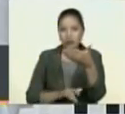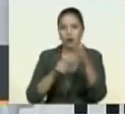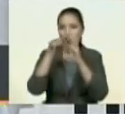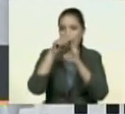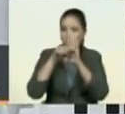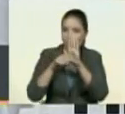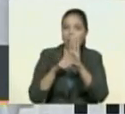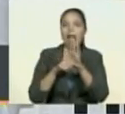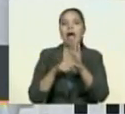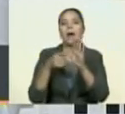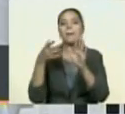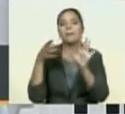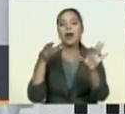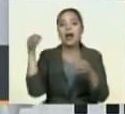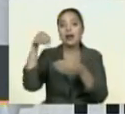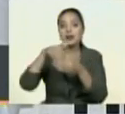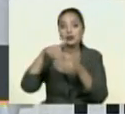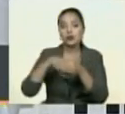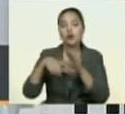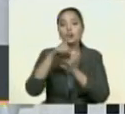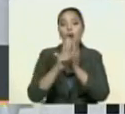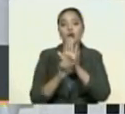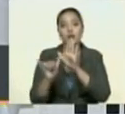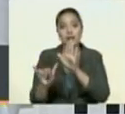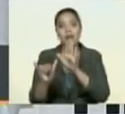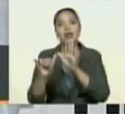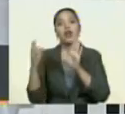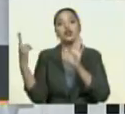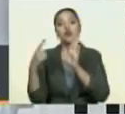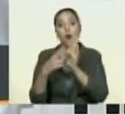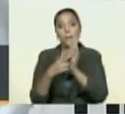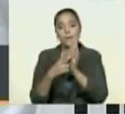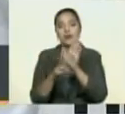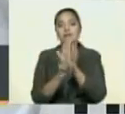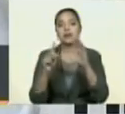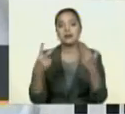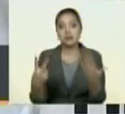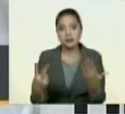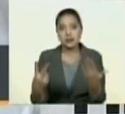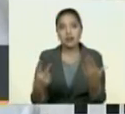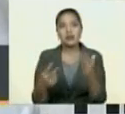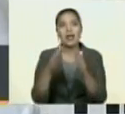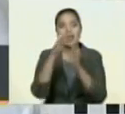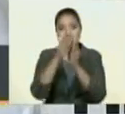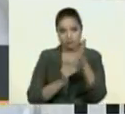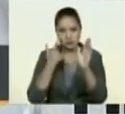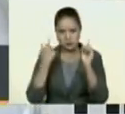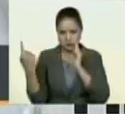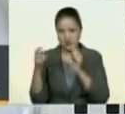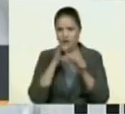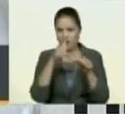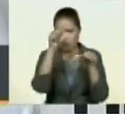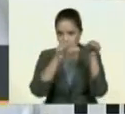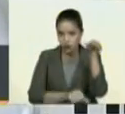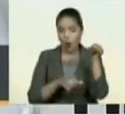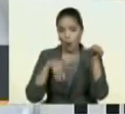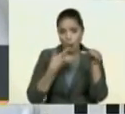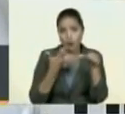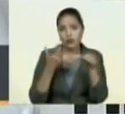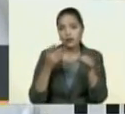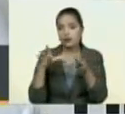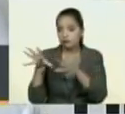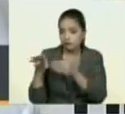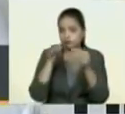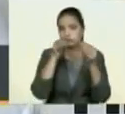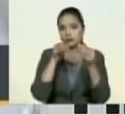contingencia para elecciones de la Asamblea Nacional Constituyente 2017, guía informativa que ustedes pueden